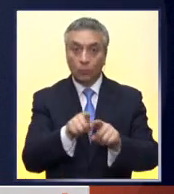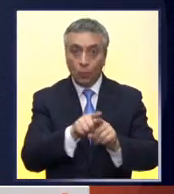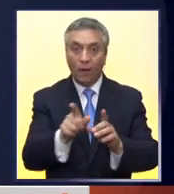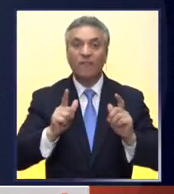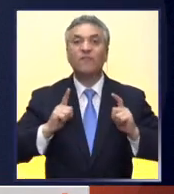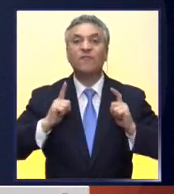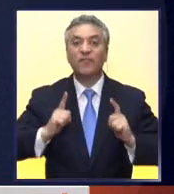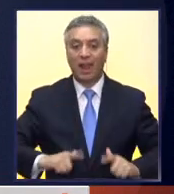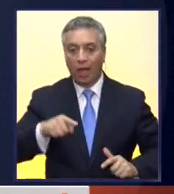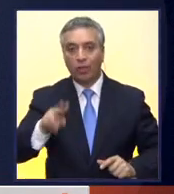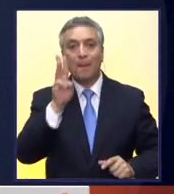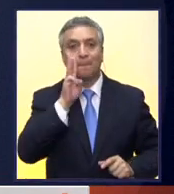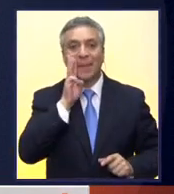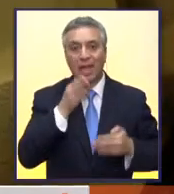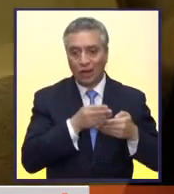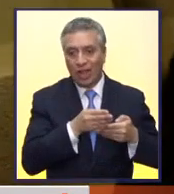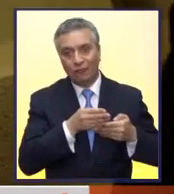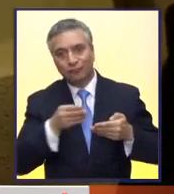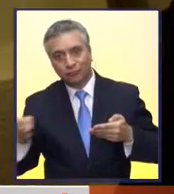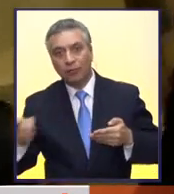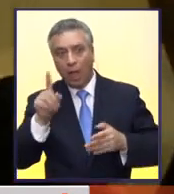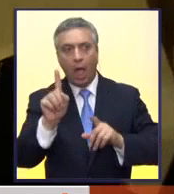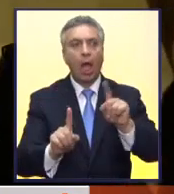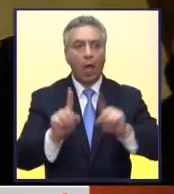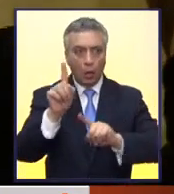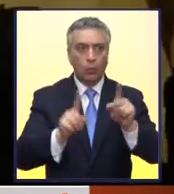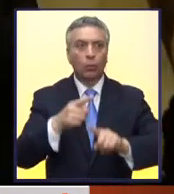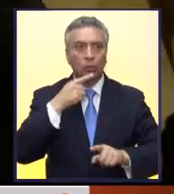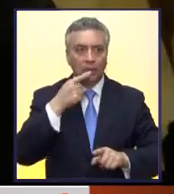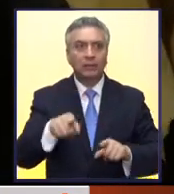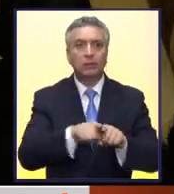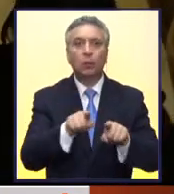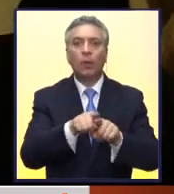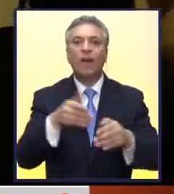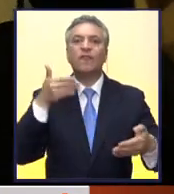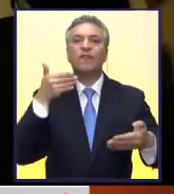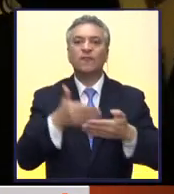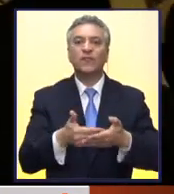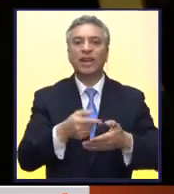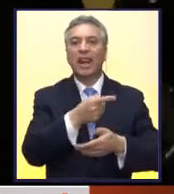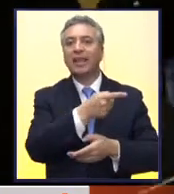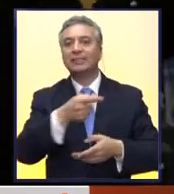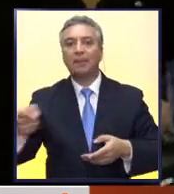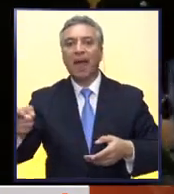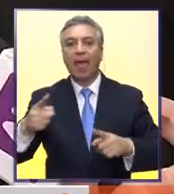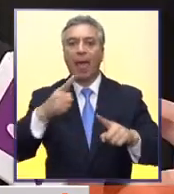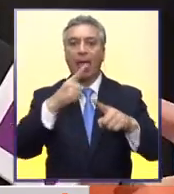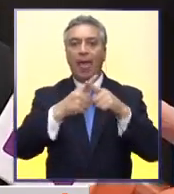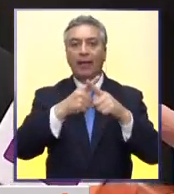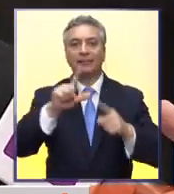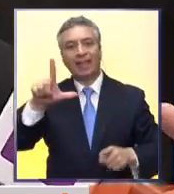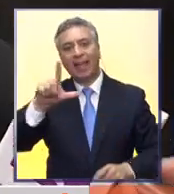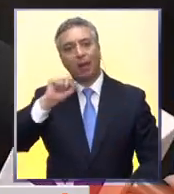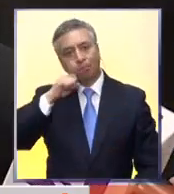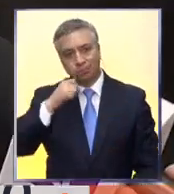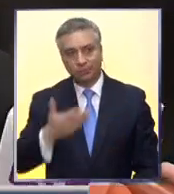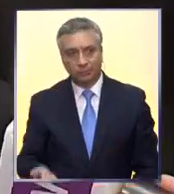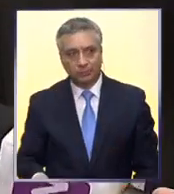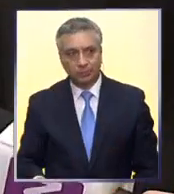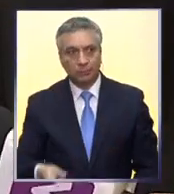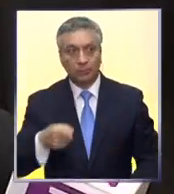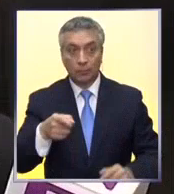feriado de este miércoles, lo que algunos ya tildan de fin de semana XL. Que detrás de esa